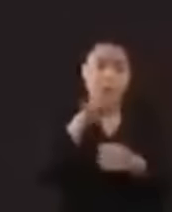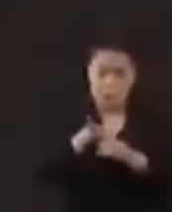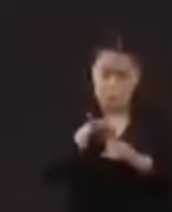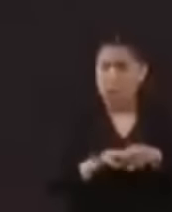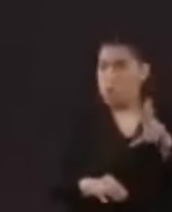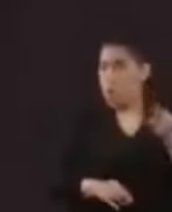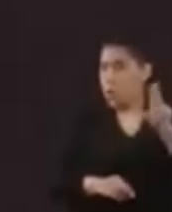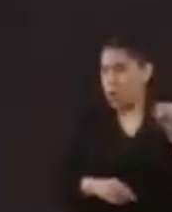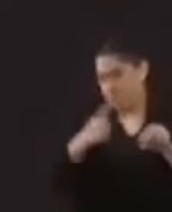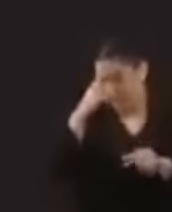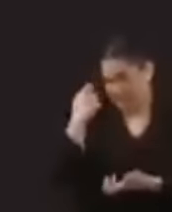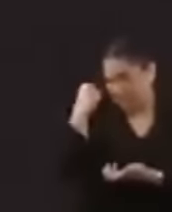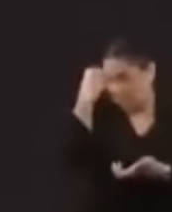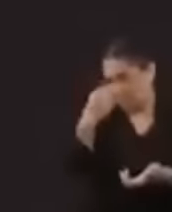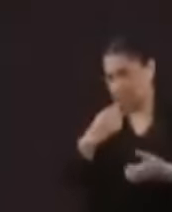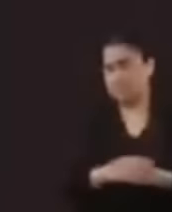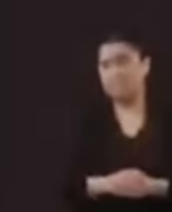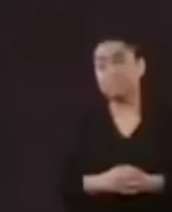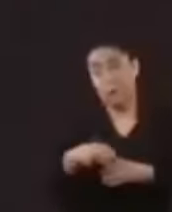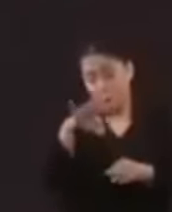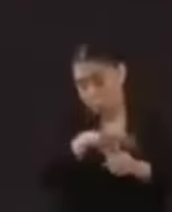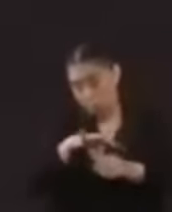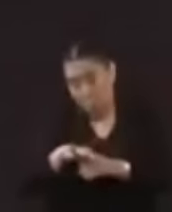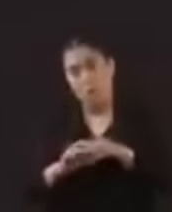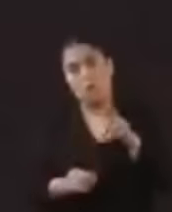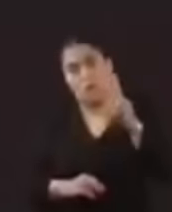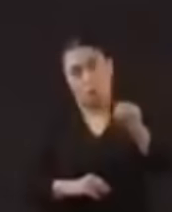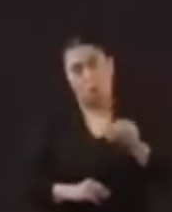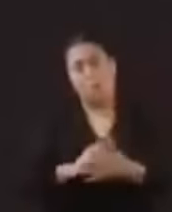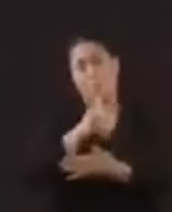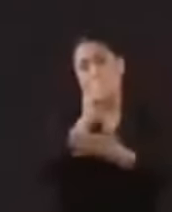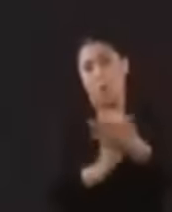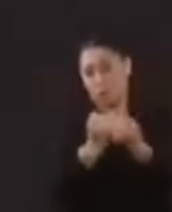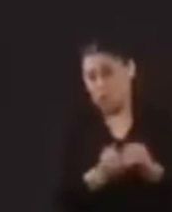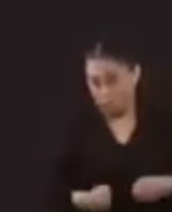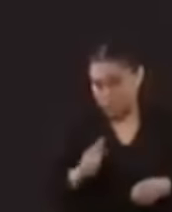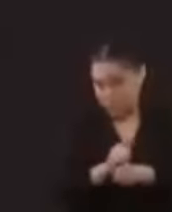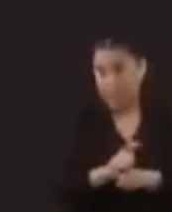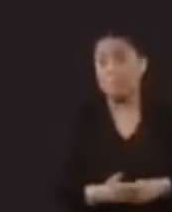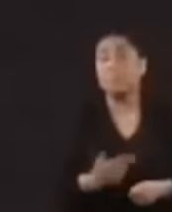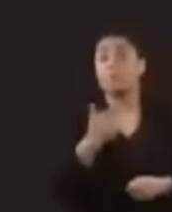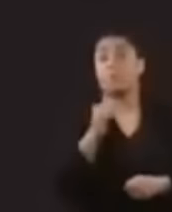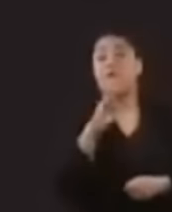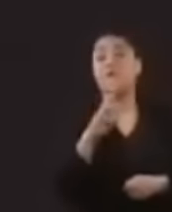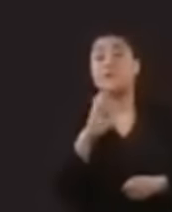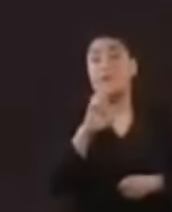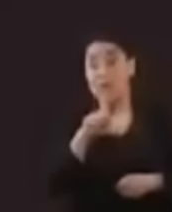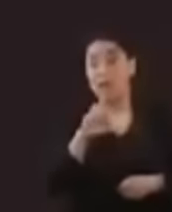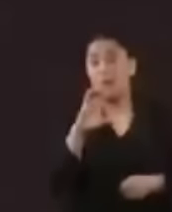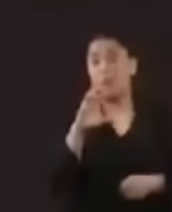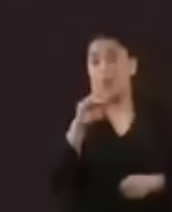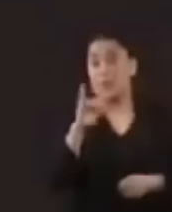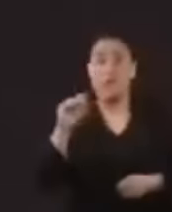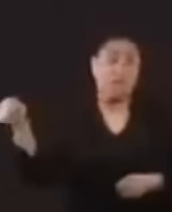del presupuesto, votó en contra de los programas sociales. Gabriel Cuadri venía aquí y